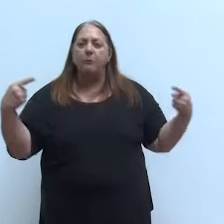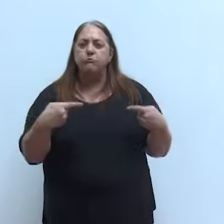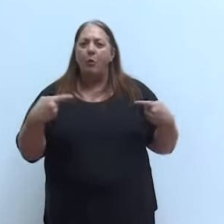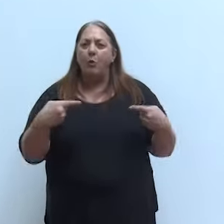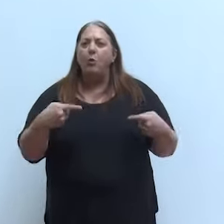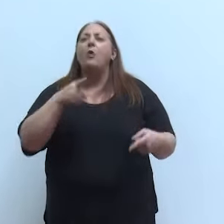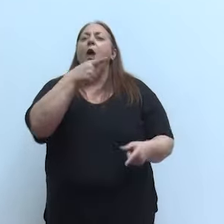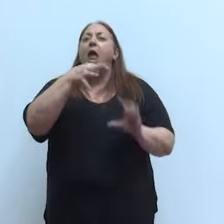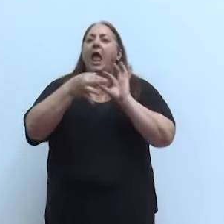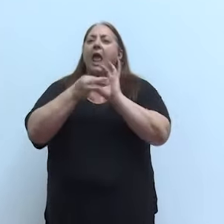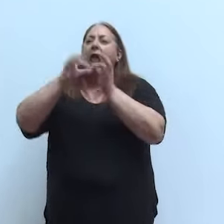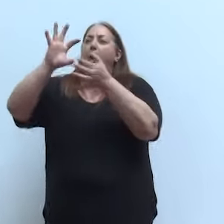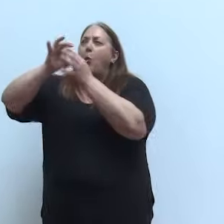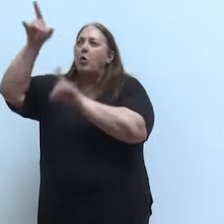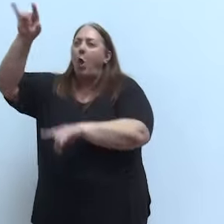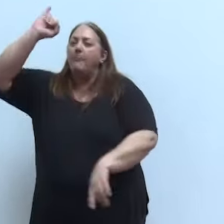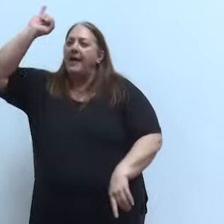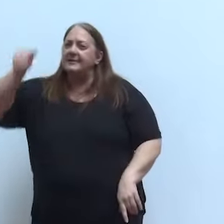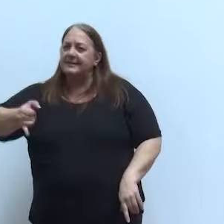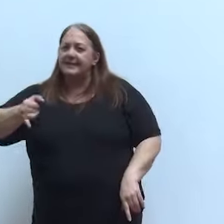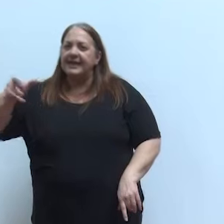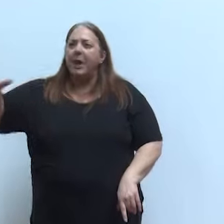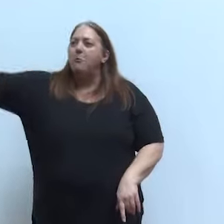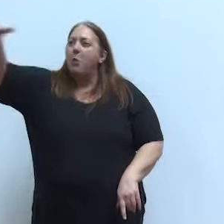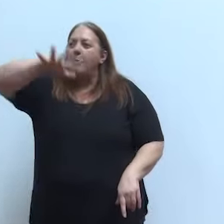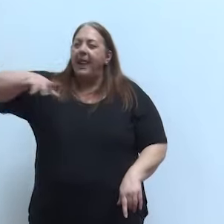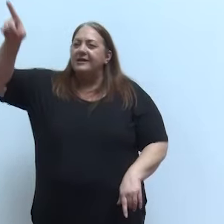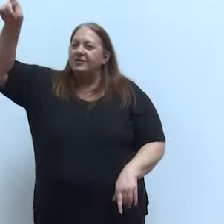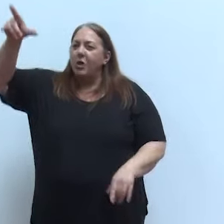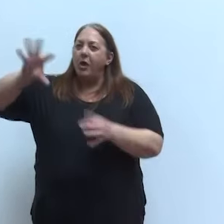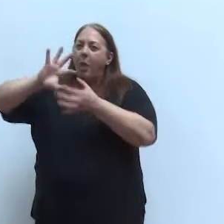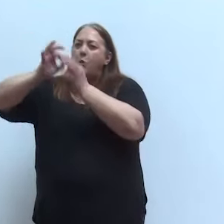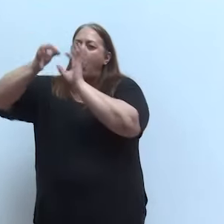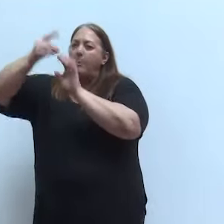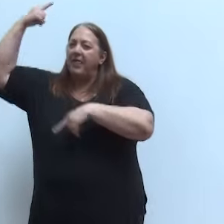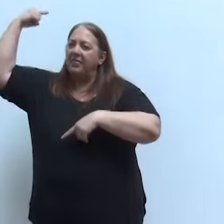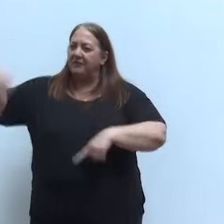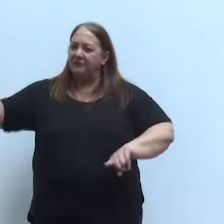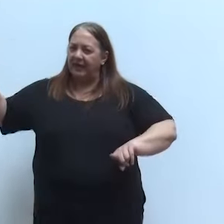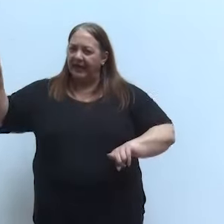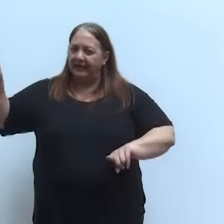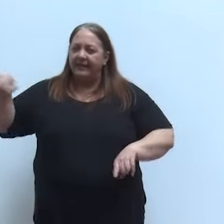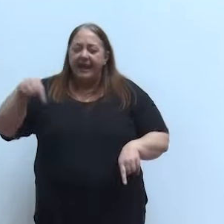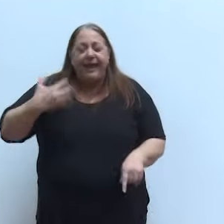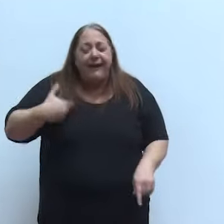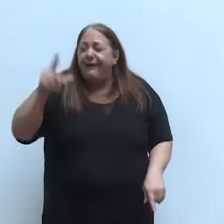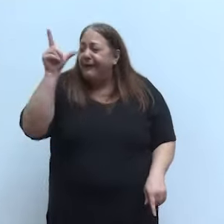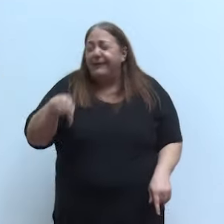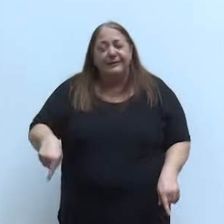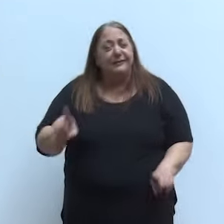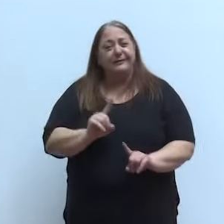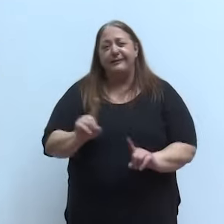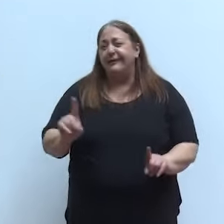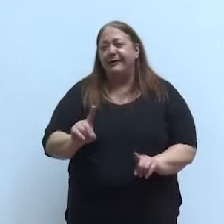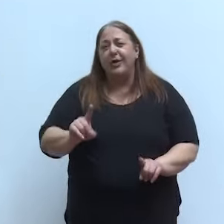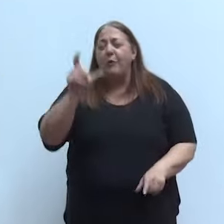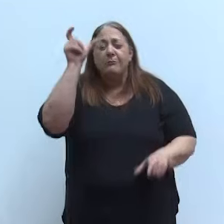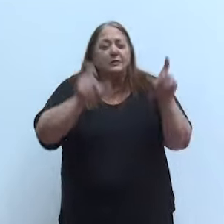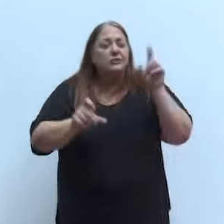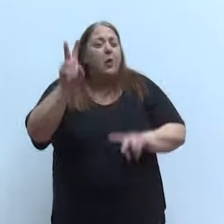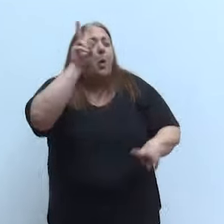Unidos donde vota a veces la mitad de la población de los ciudadanos eso no ocurre acá en Argentina la gente Busca algún